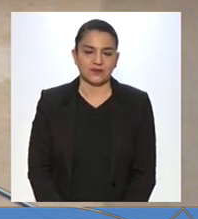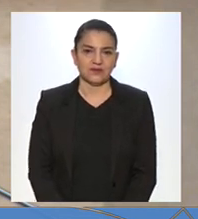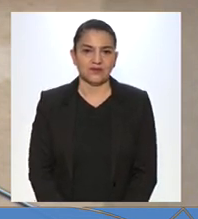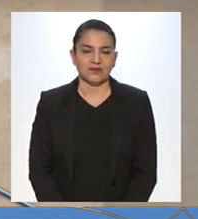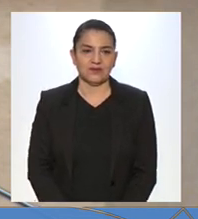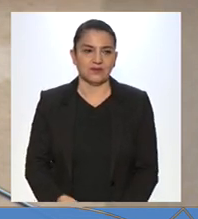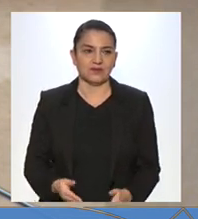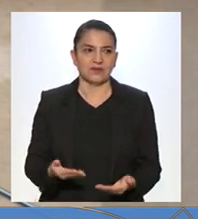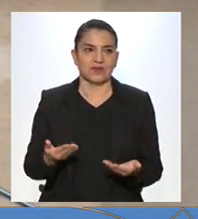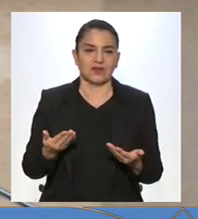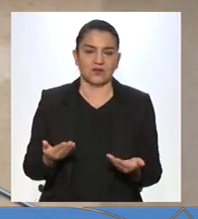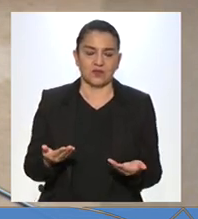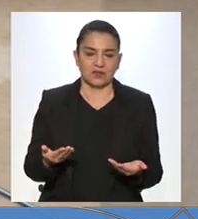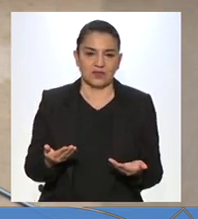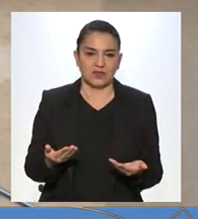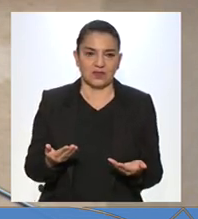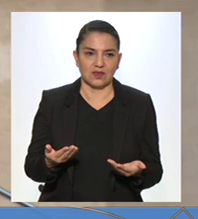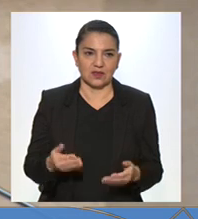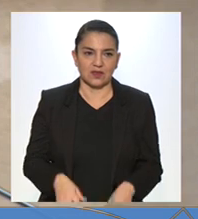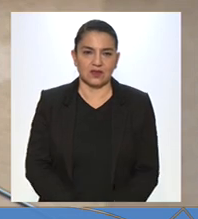Finalmente,